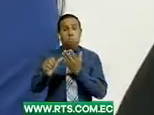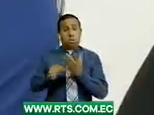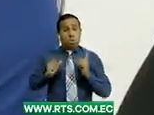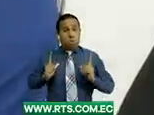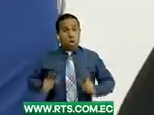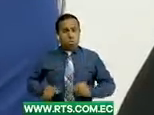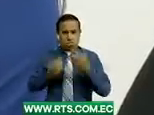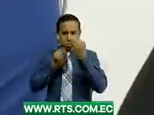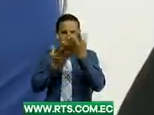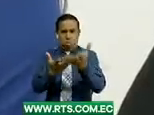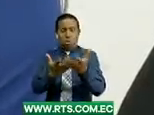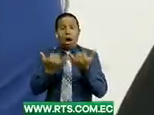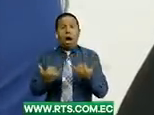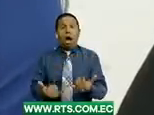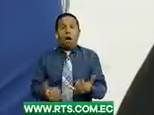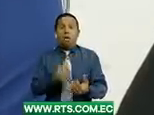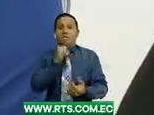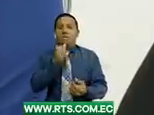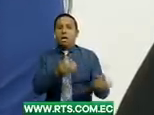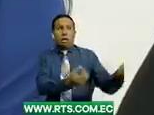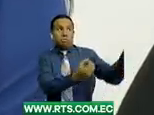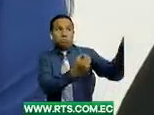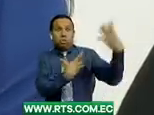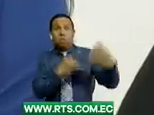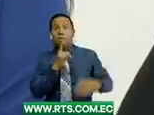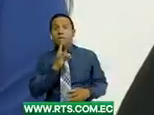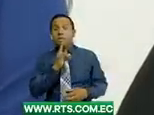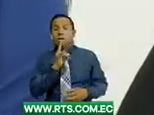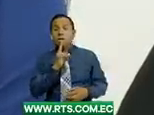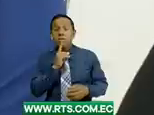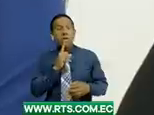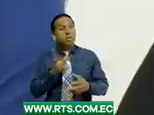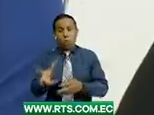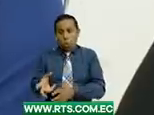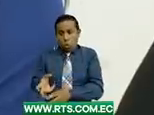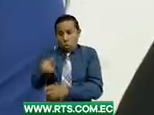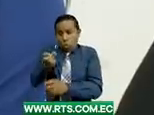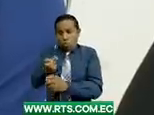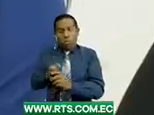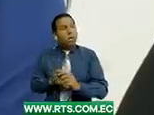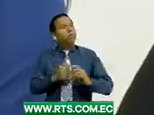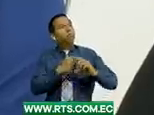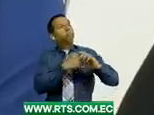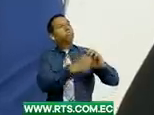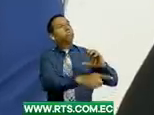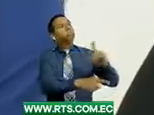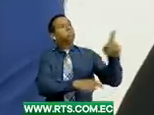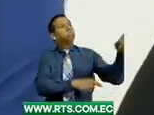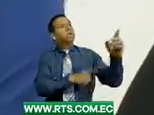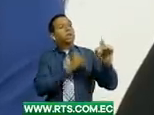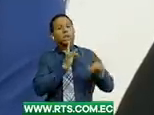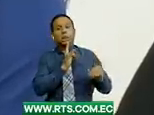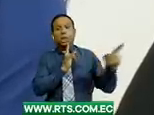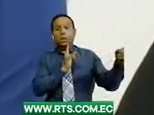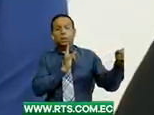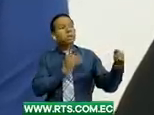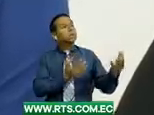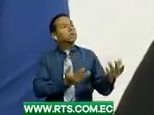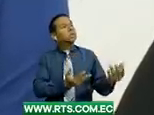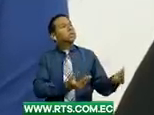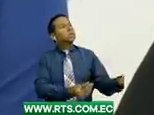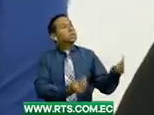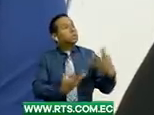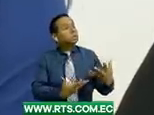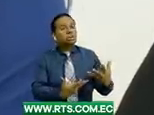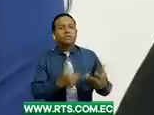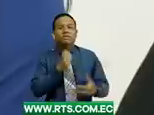los resultados del examen de laboratorio que fue enviado al Centro de Prevención y Control de Infecciones ubicado en